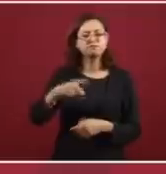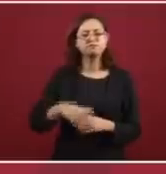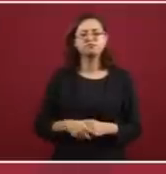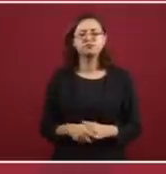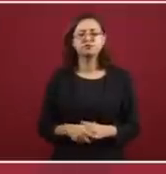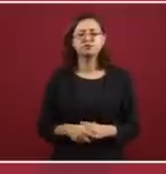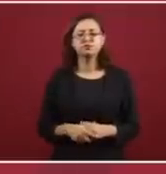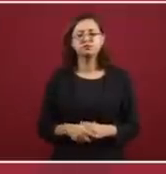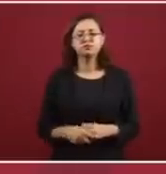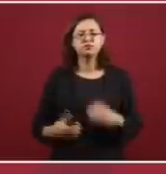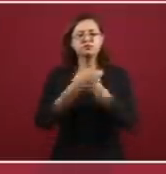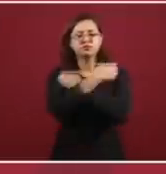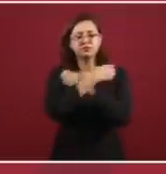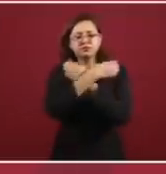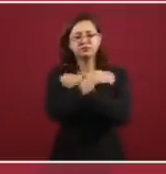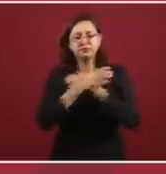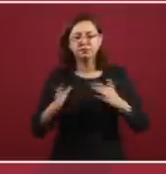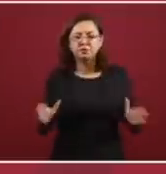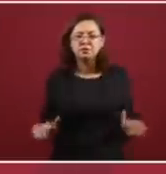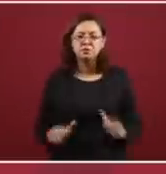el impulso a la educación,